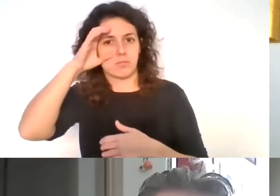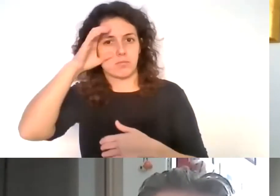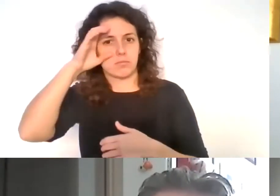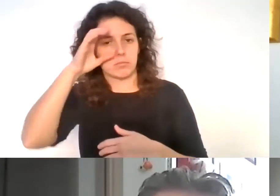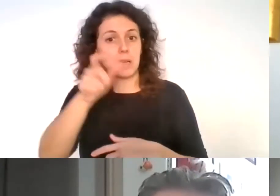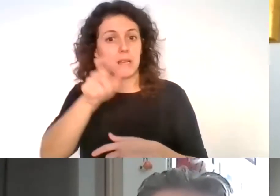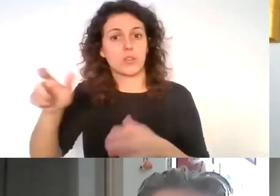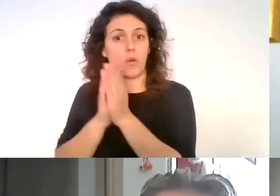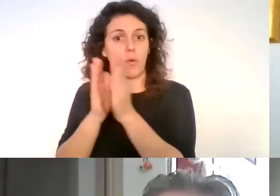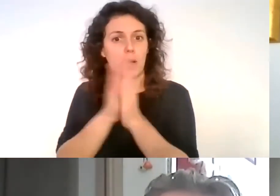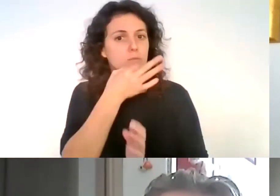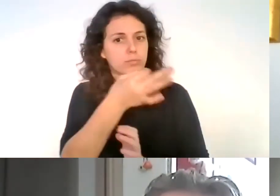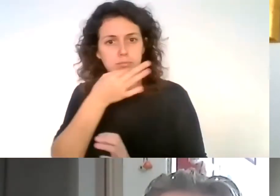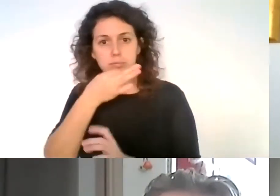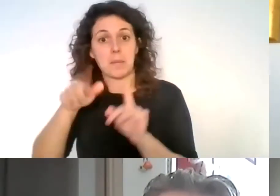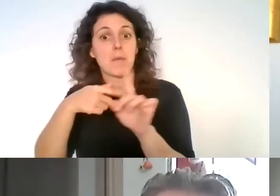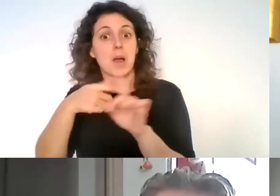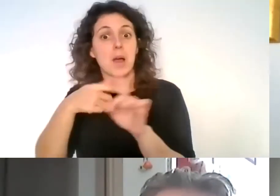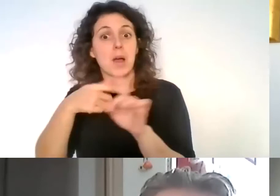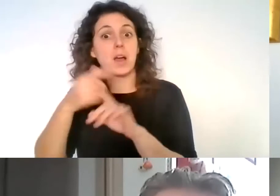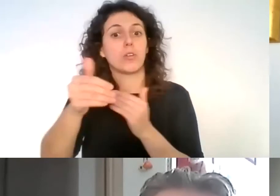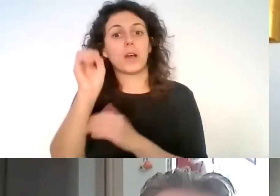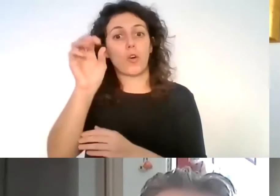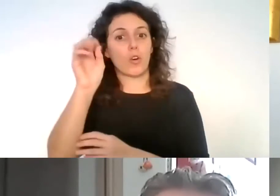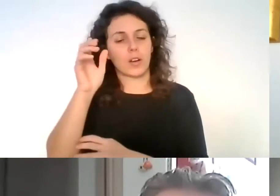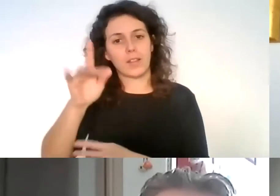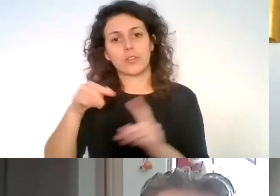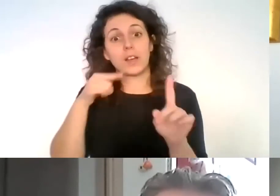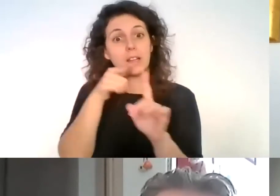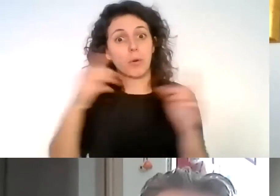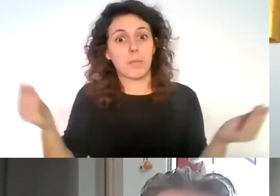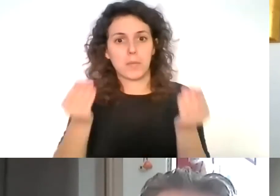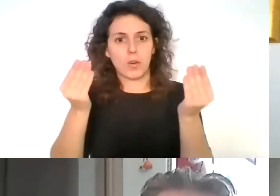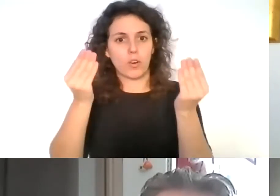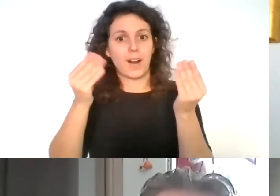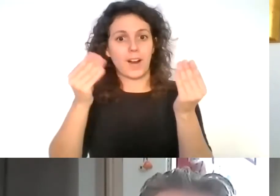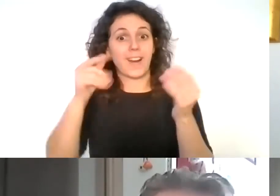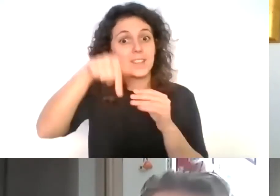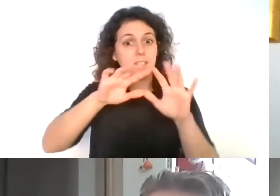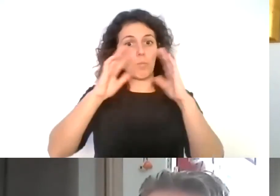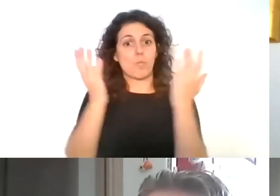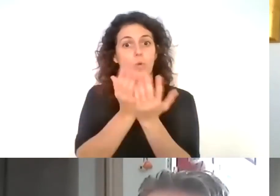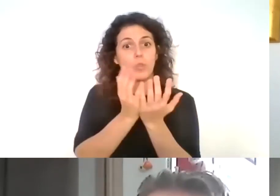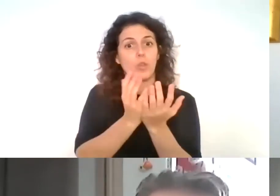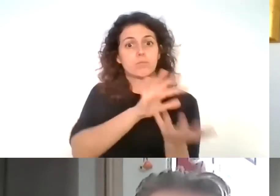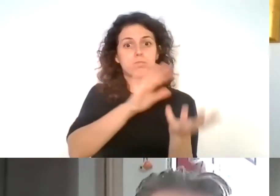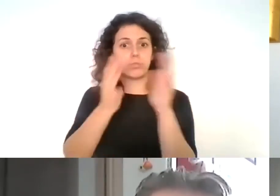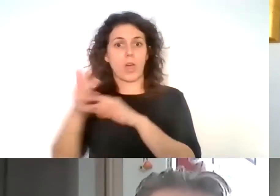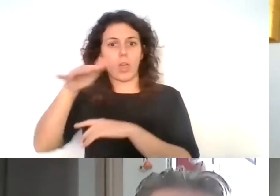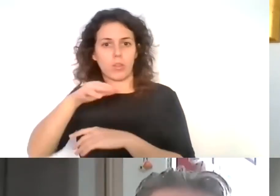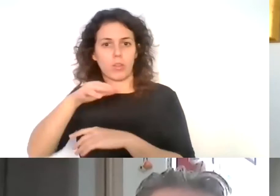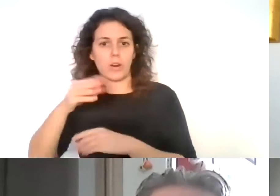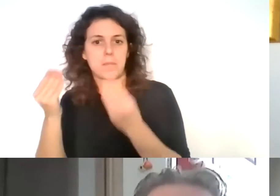compañeros y todas las jornadas que quedan por delante para seguir mejorando y haciendo de este mundo un lugar mejor. Muchas